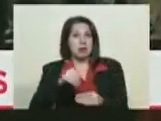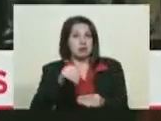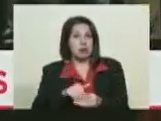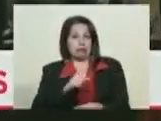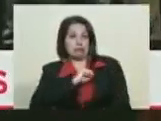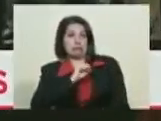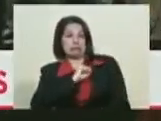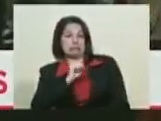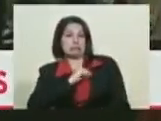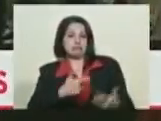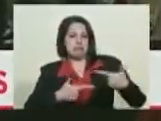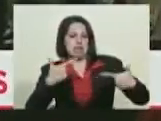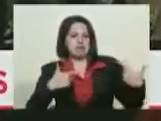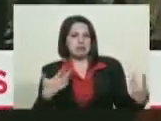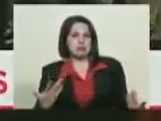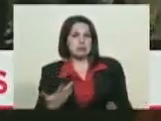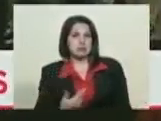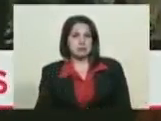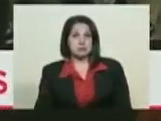miedo a medirse.